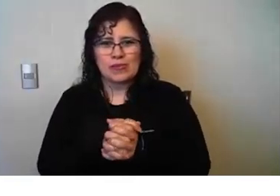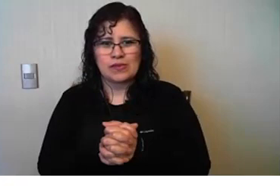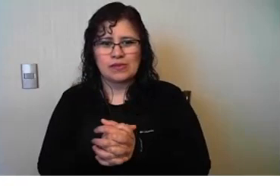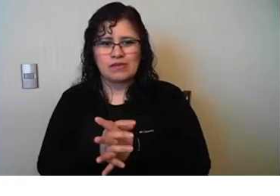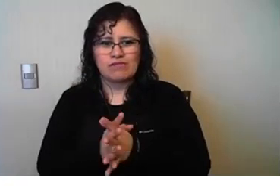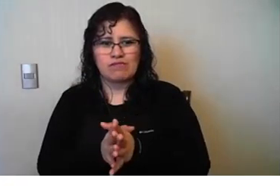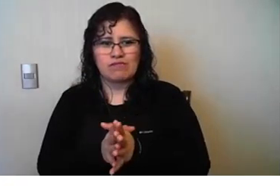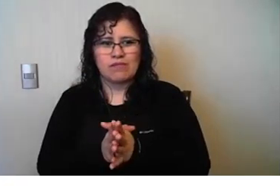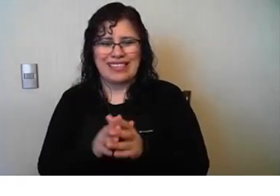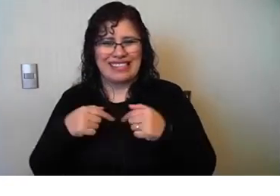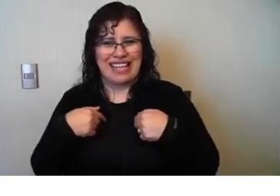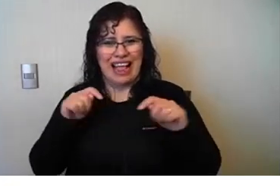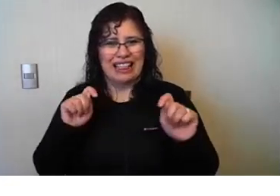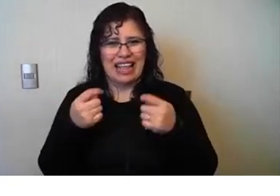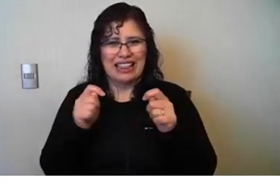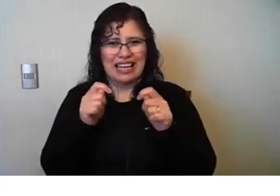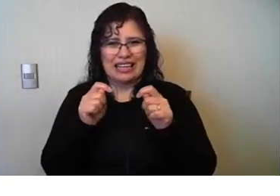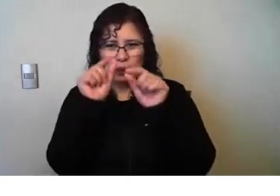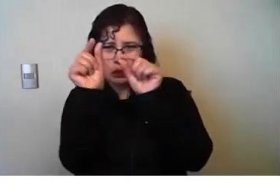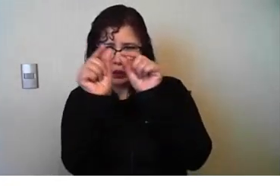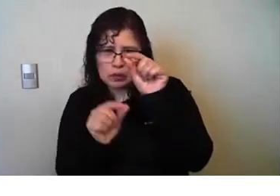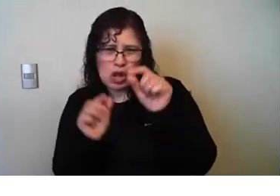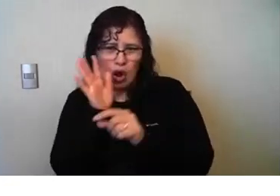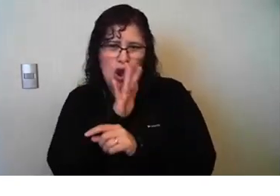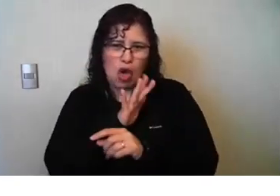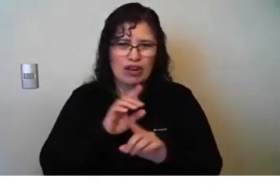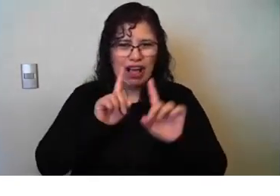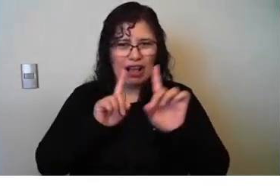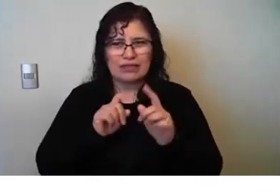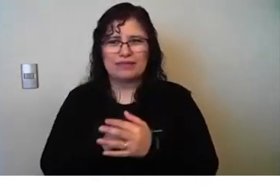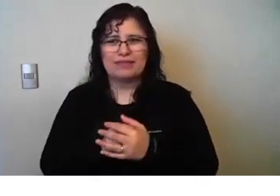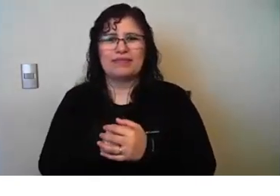Voy a tratar de marcarlo con algún color.